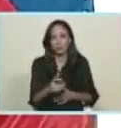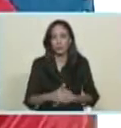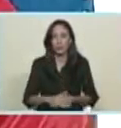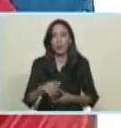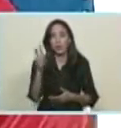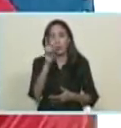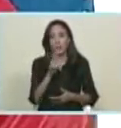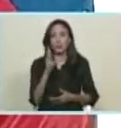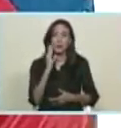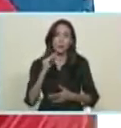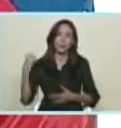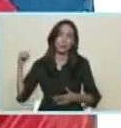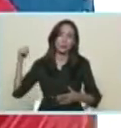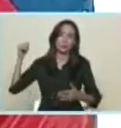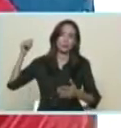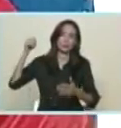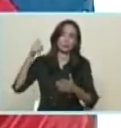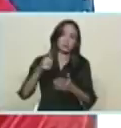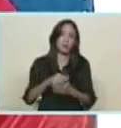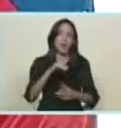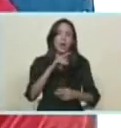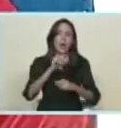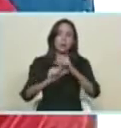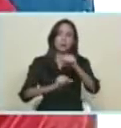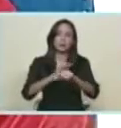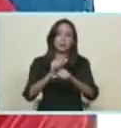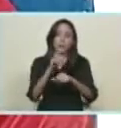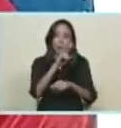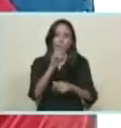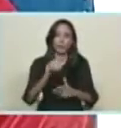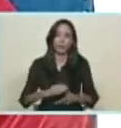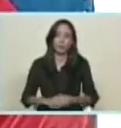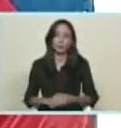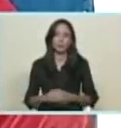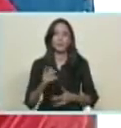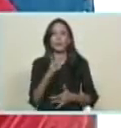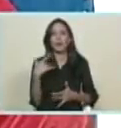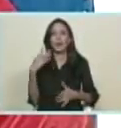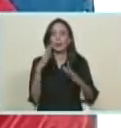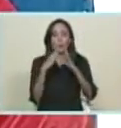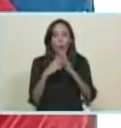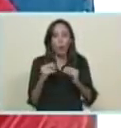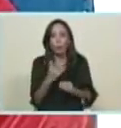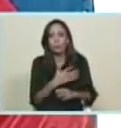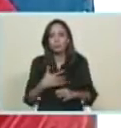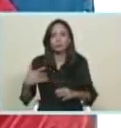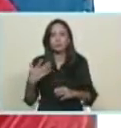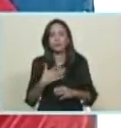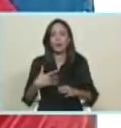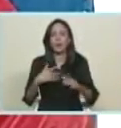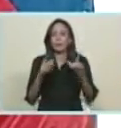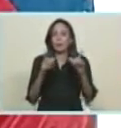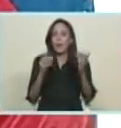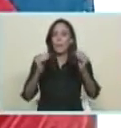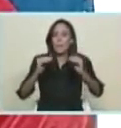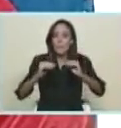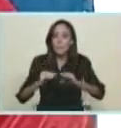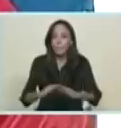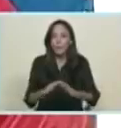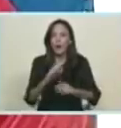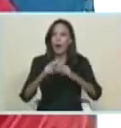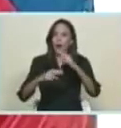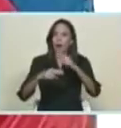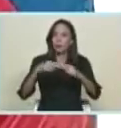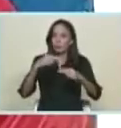Venezuela experimentó todo el siglo XX y que nosotros estamos empeñados definitivamente en superar para construir